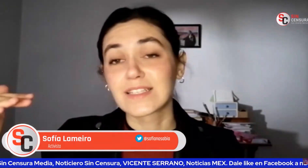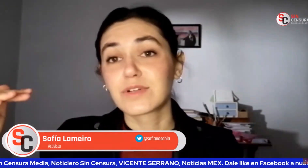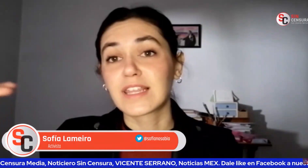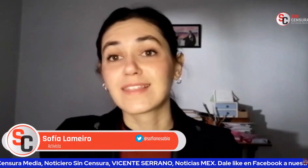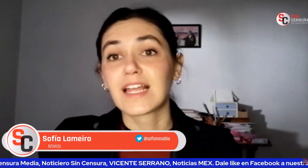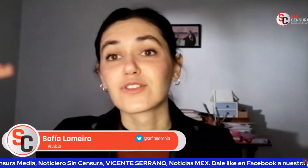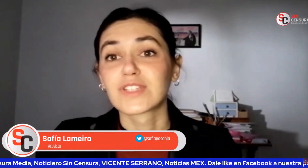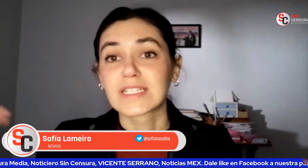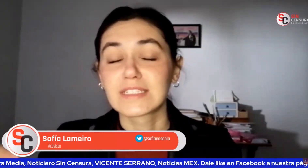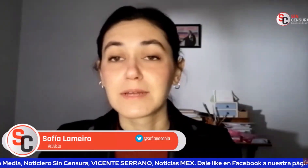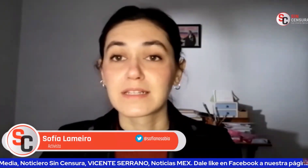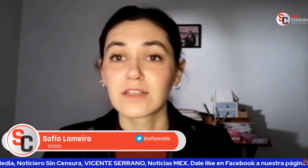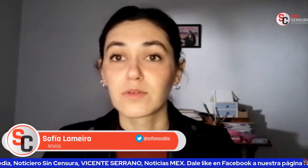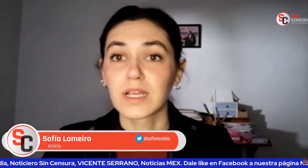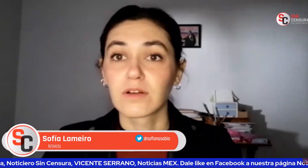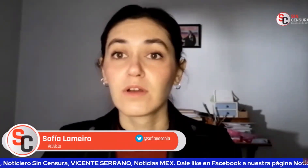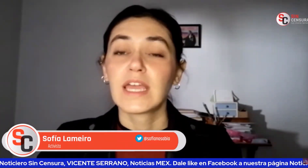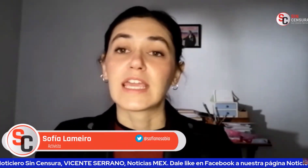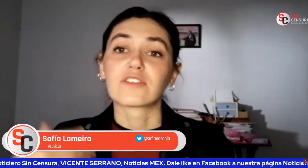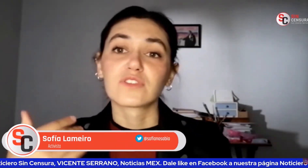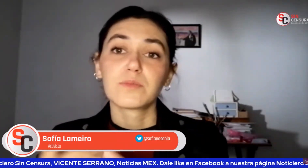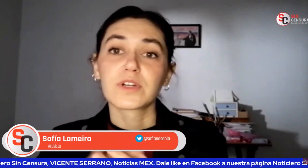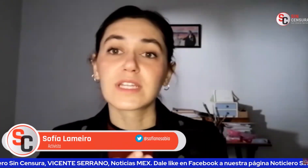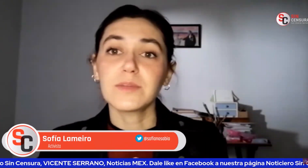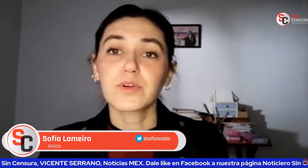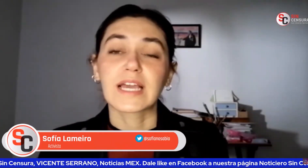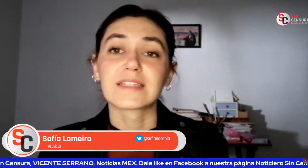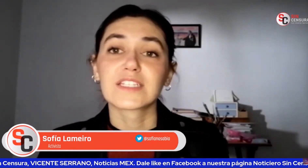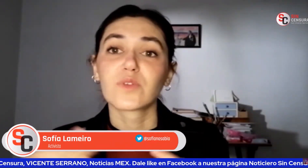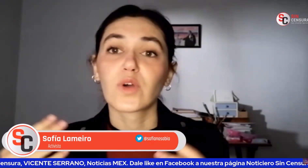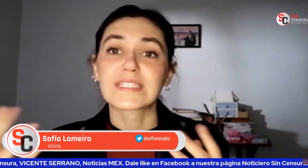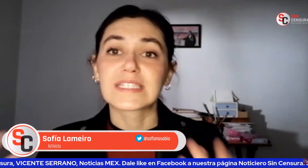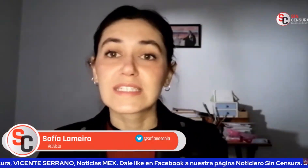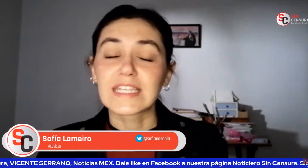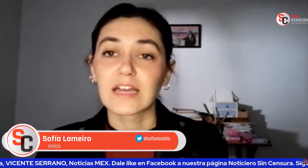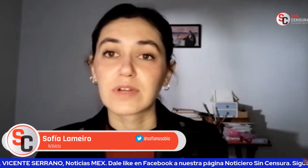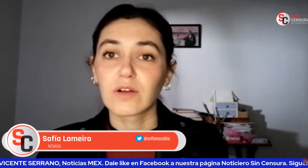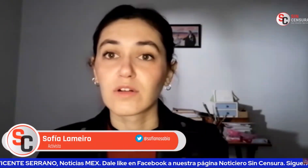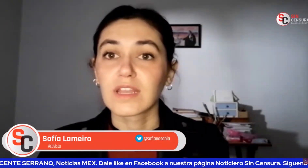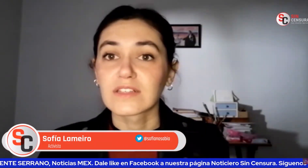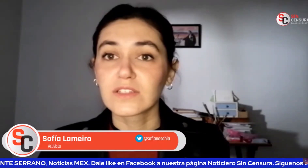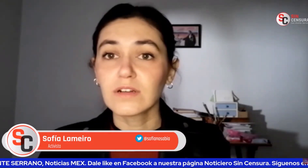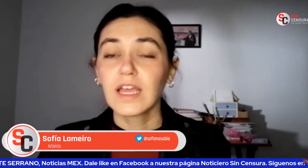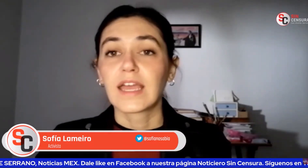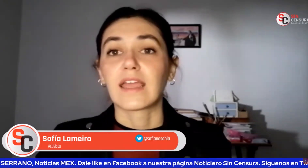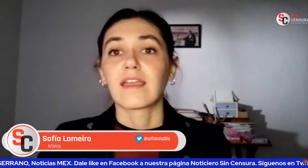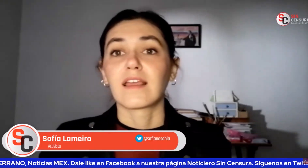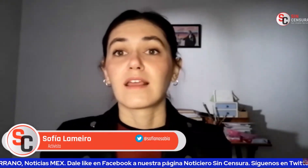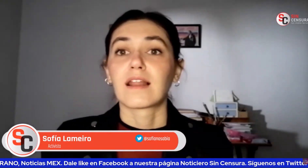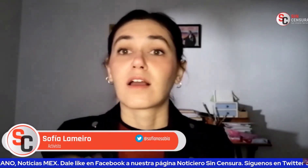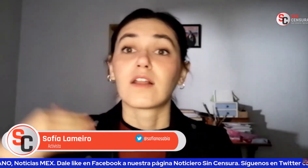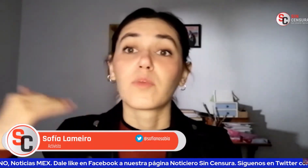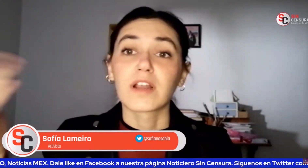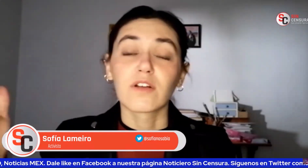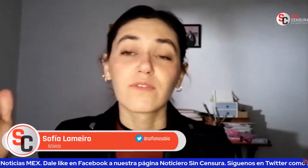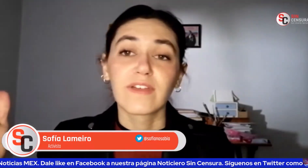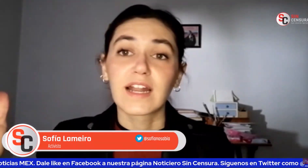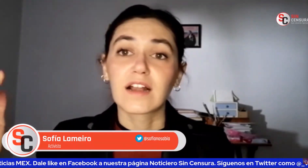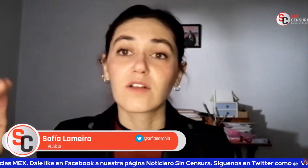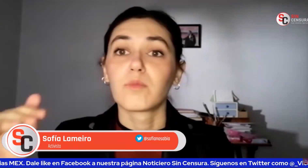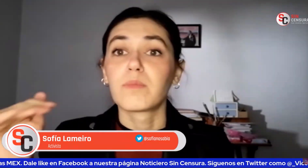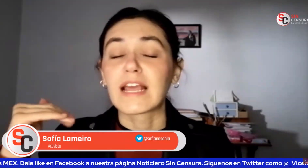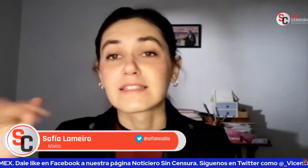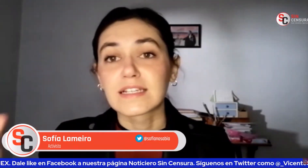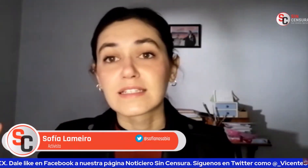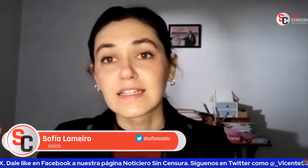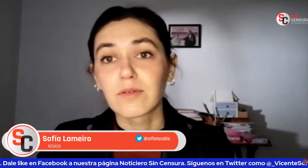de la seguridad de los 3 niveles de gobierno. Y esto es importante porque antes no existía una coordinación, el gobierno